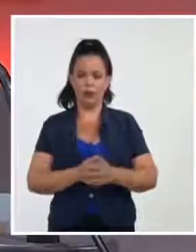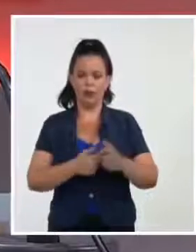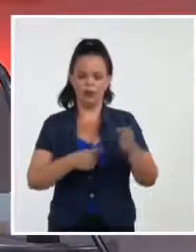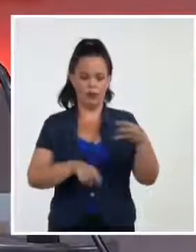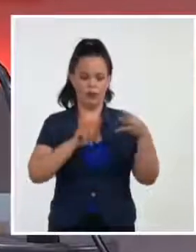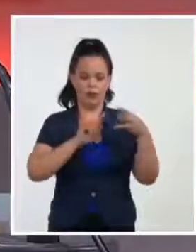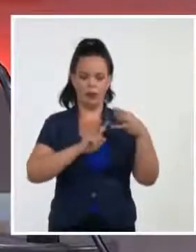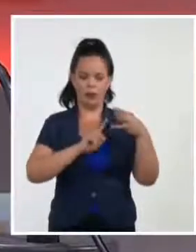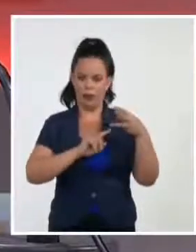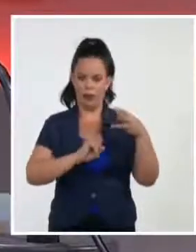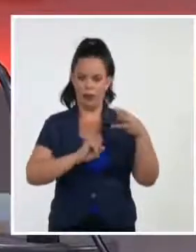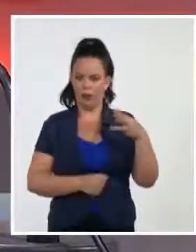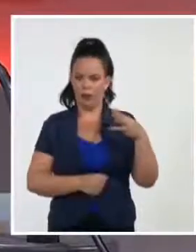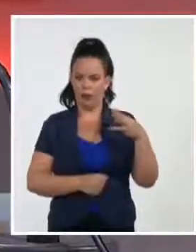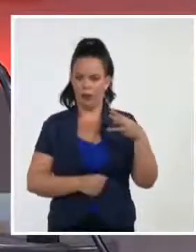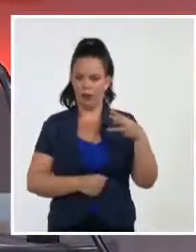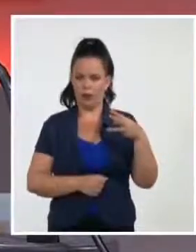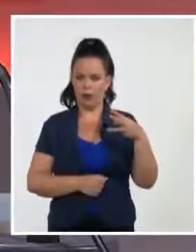dar